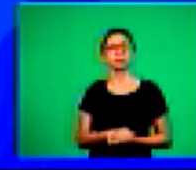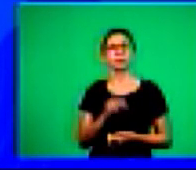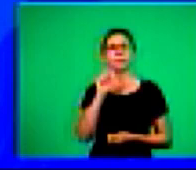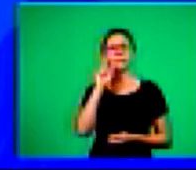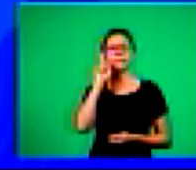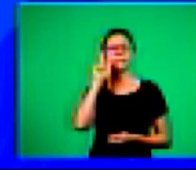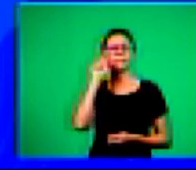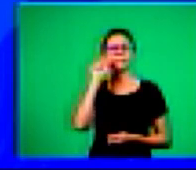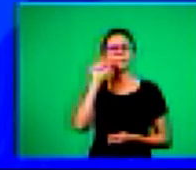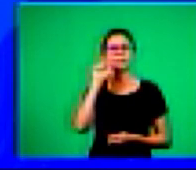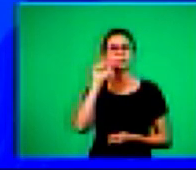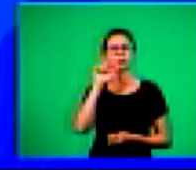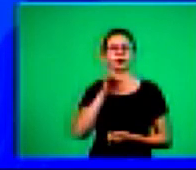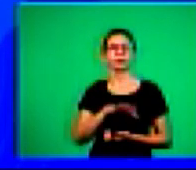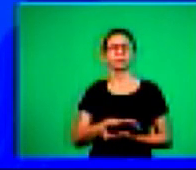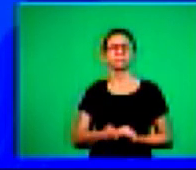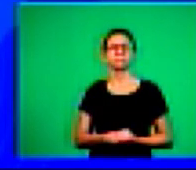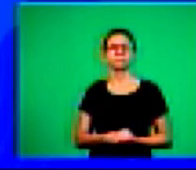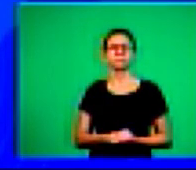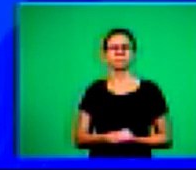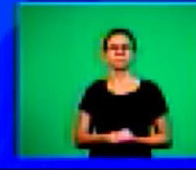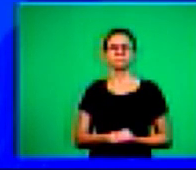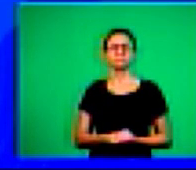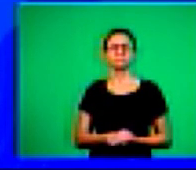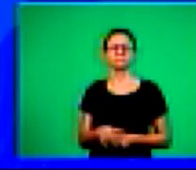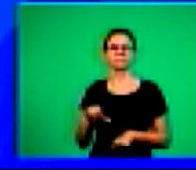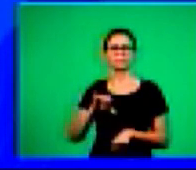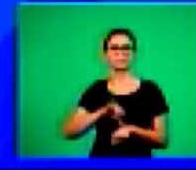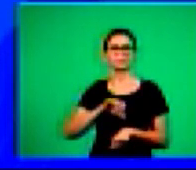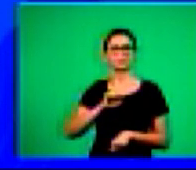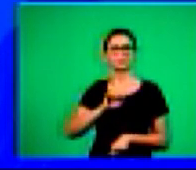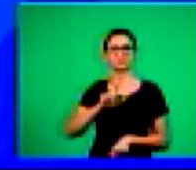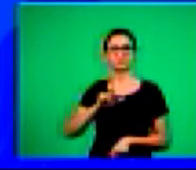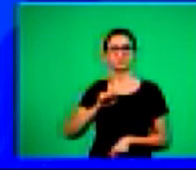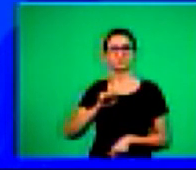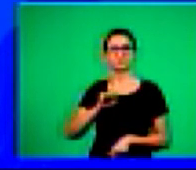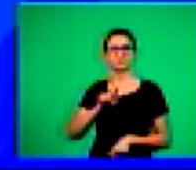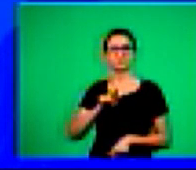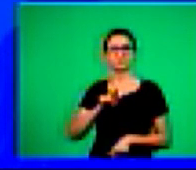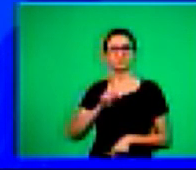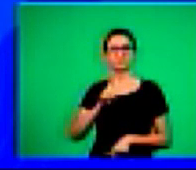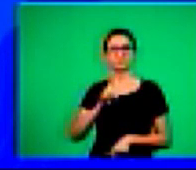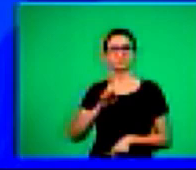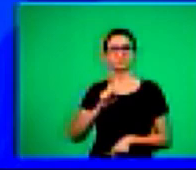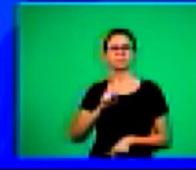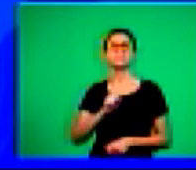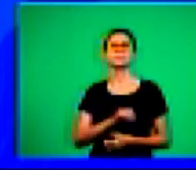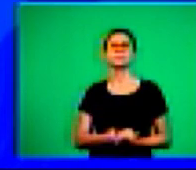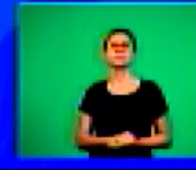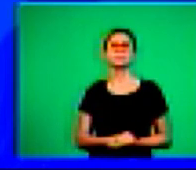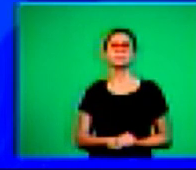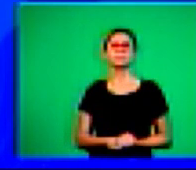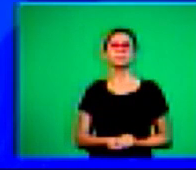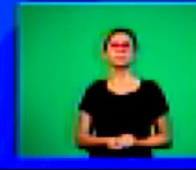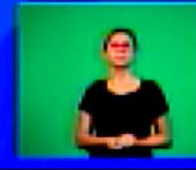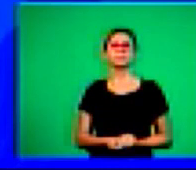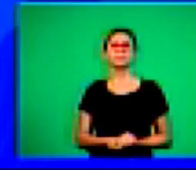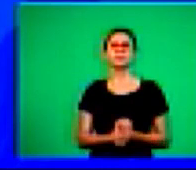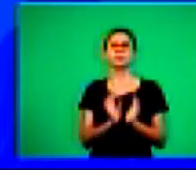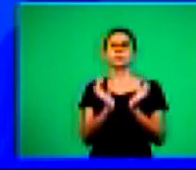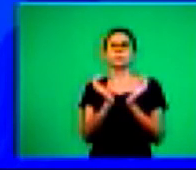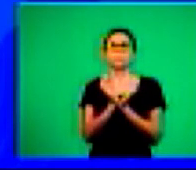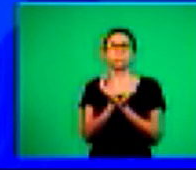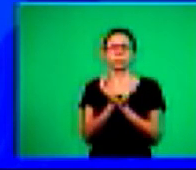nordeste de brasil en maceió capital del estado de alagoas un seminario que fue hecho ahí